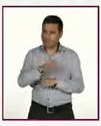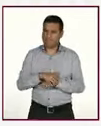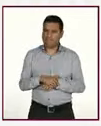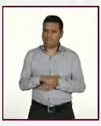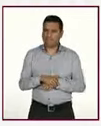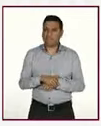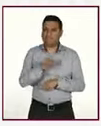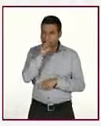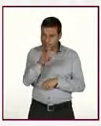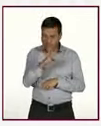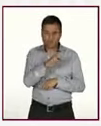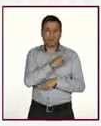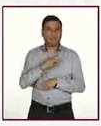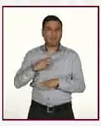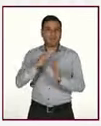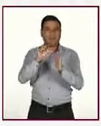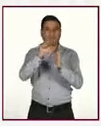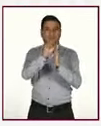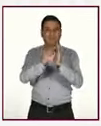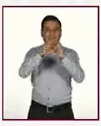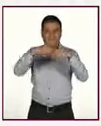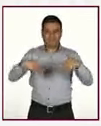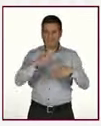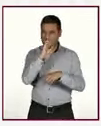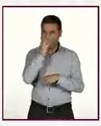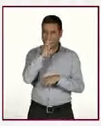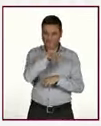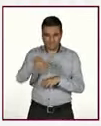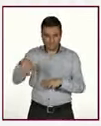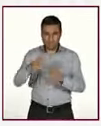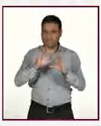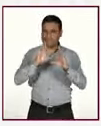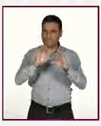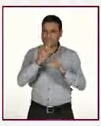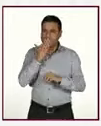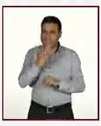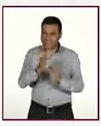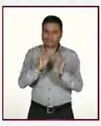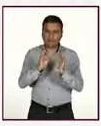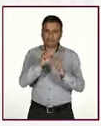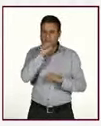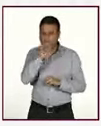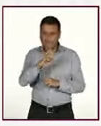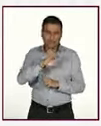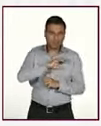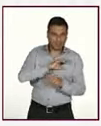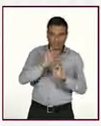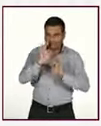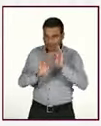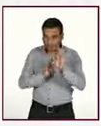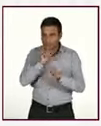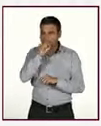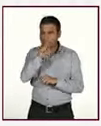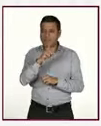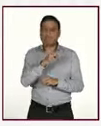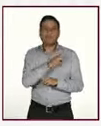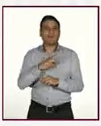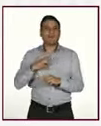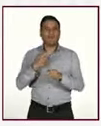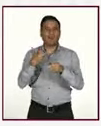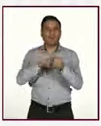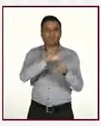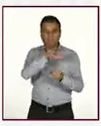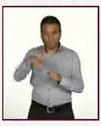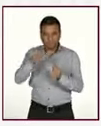educativo efectivo y afectivo, y un buen sistema de salud y de servicios sociales y oportunidades